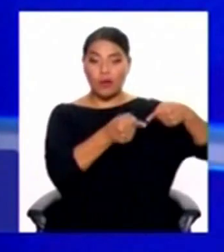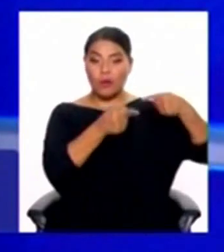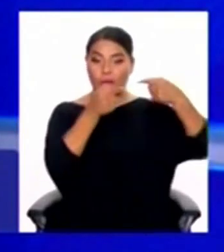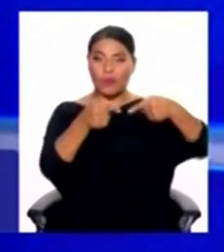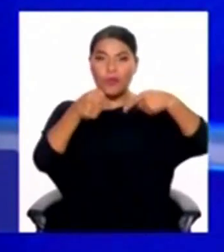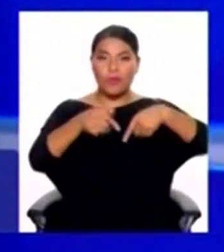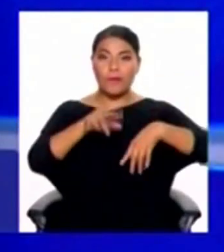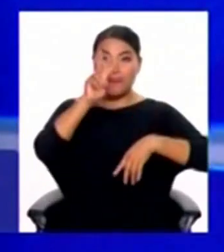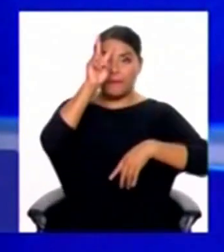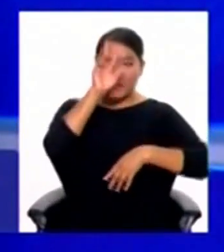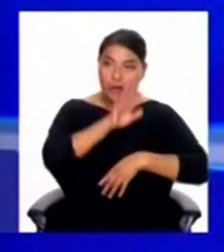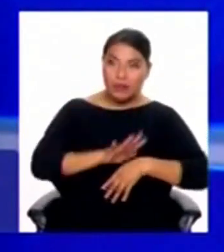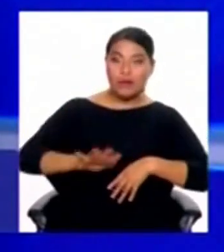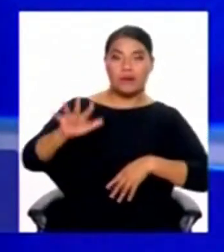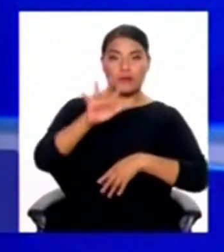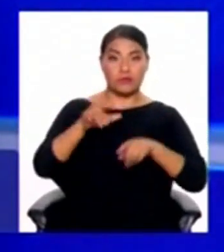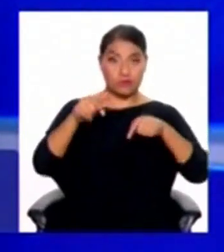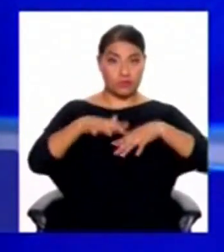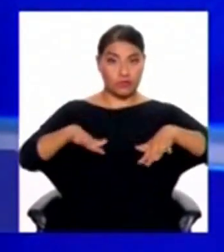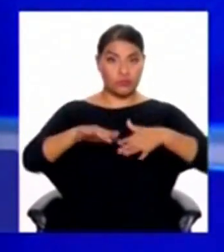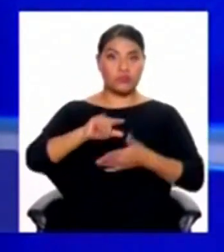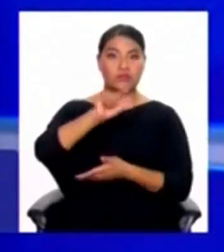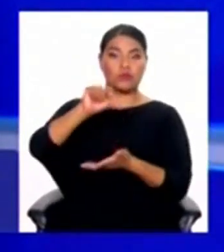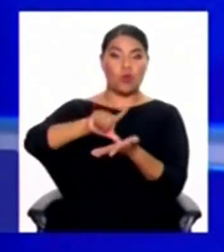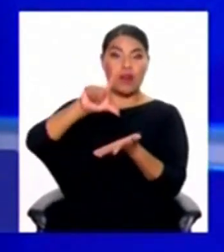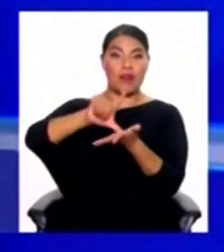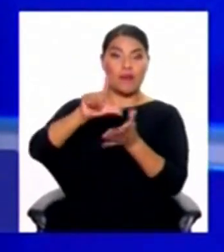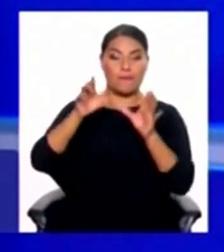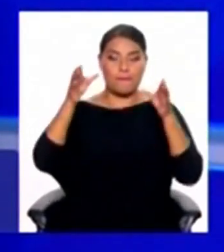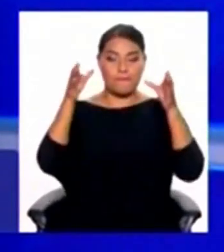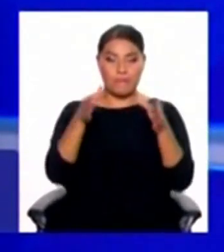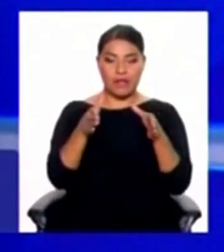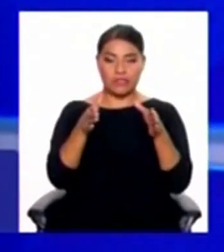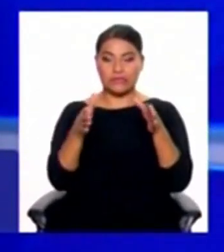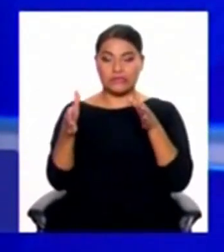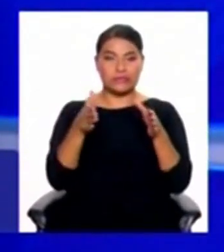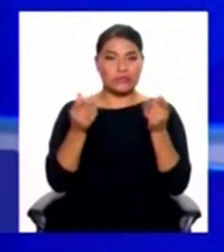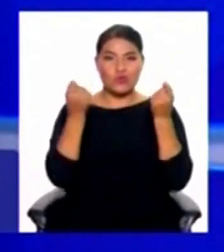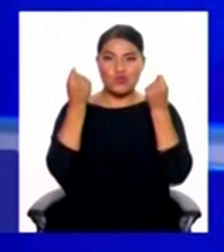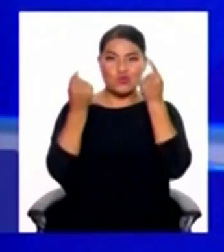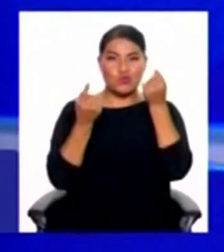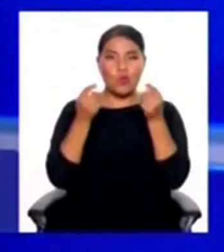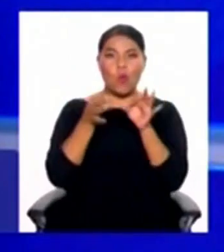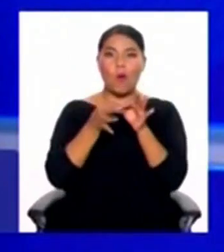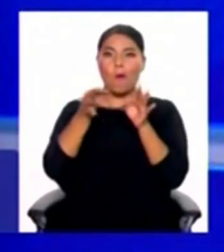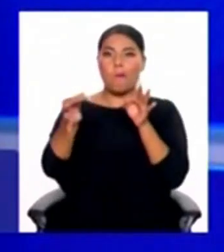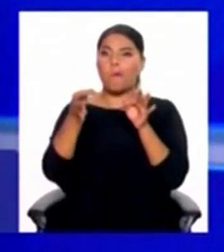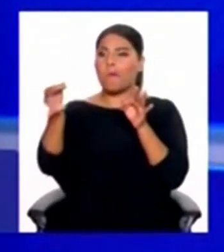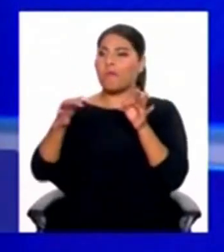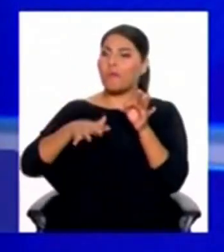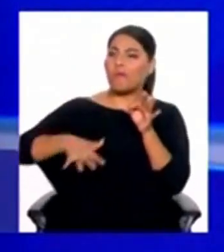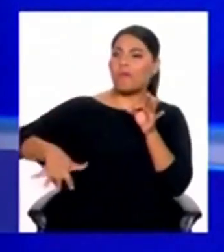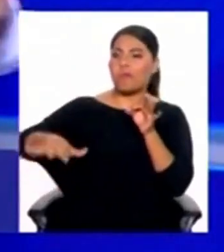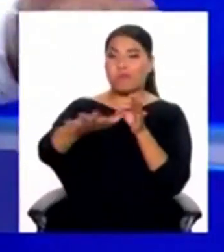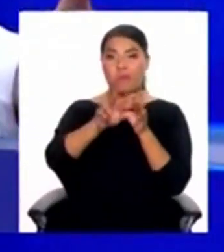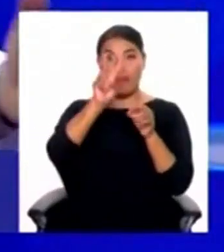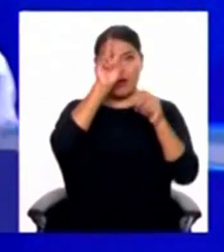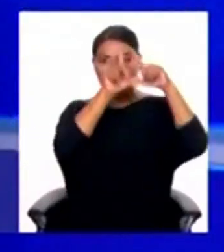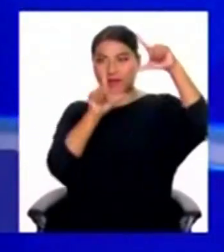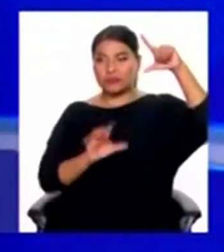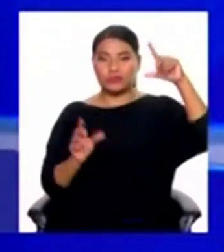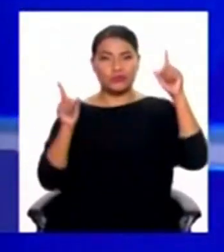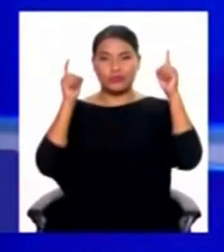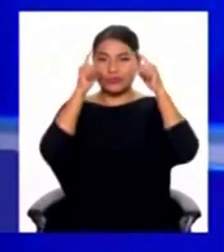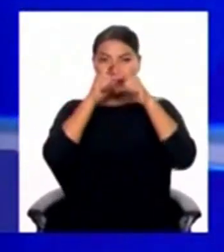O sea, el Estado nacional, desde la capital, tiene una capacidad limitada de poder comprender y atender las necesidades de todos los peruanos en todo el